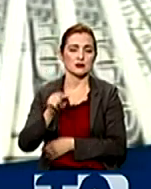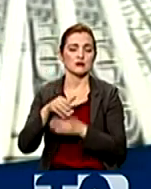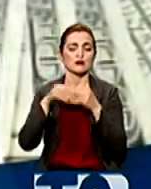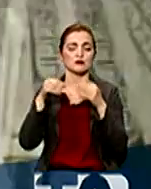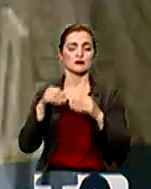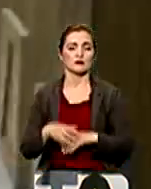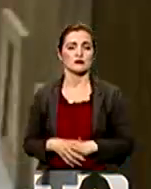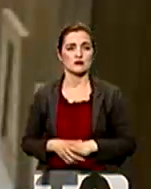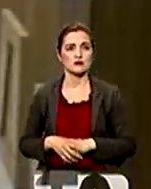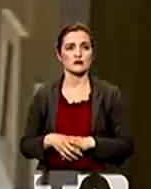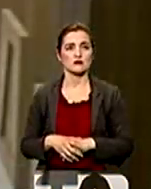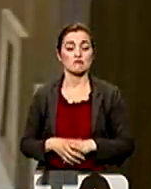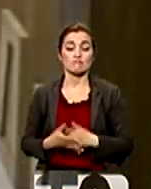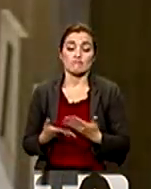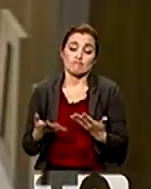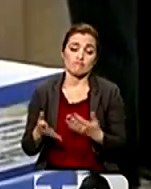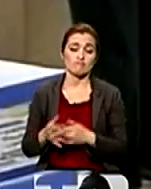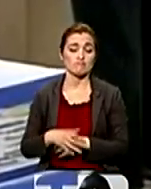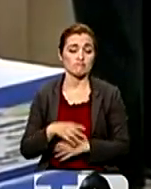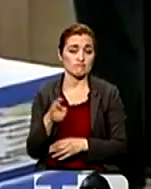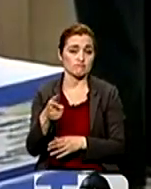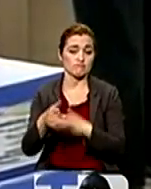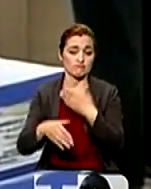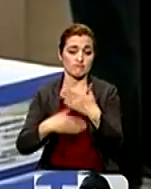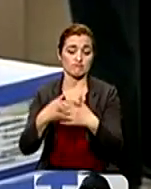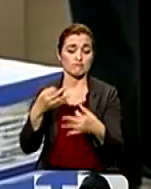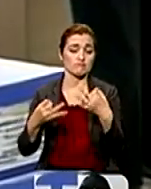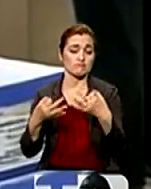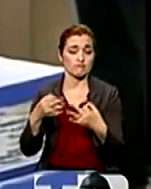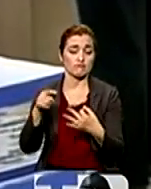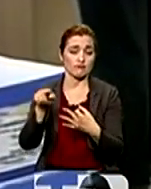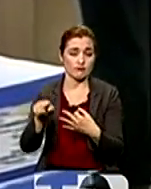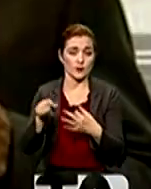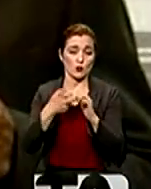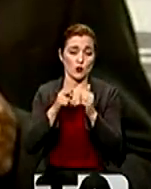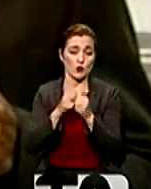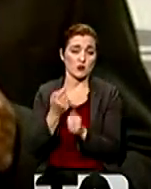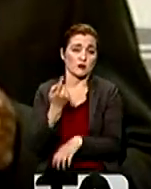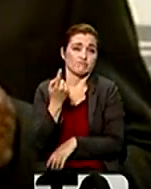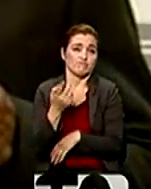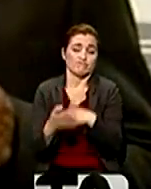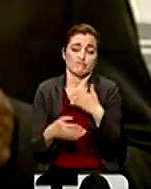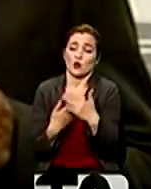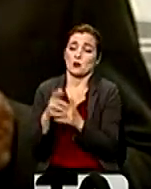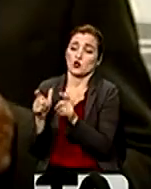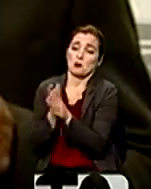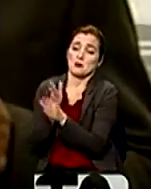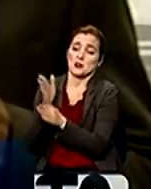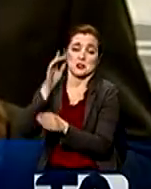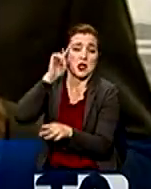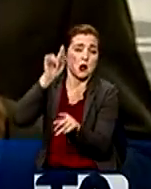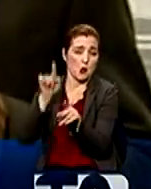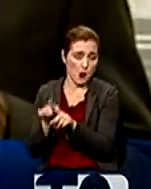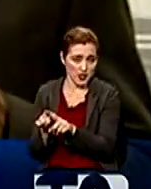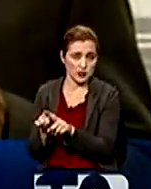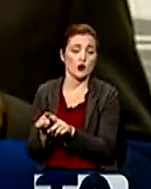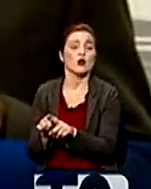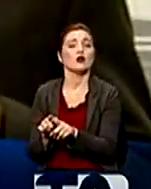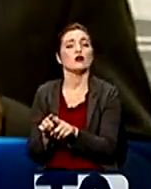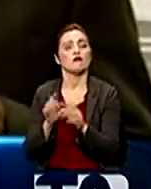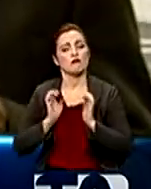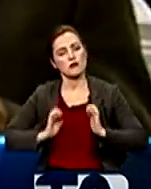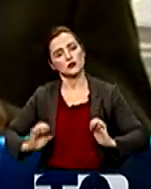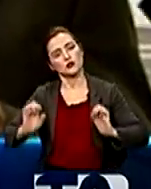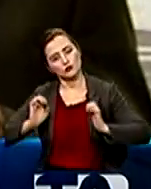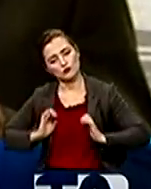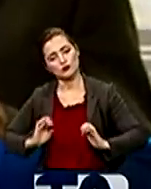657.000 dólares. Esta es la perspectiva desde la realidad de las cortes, tan solo una parte del problema. Todos los especialistas concuerdan en que los